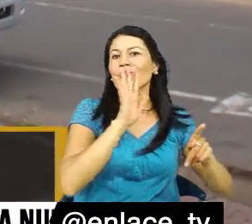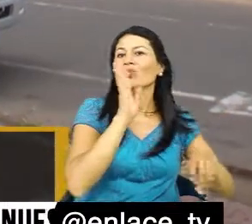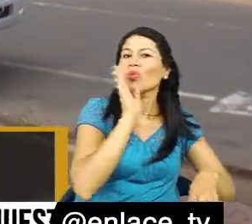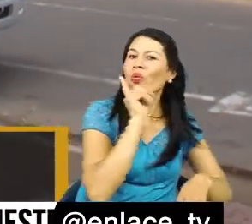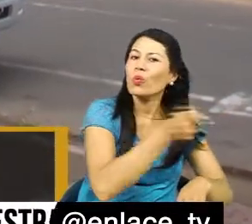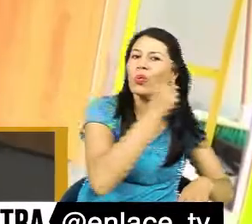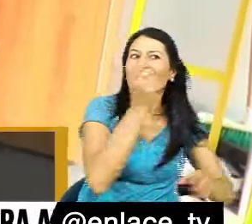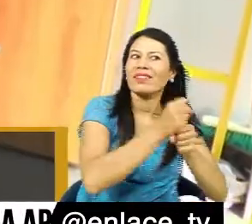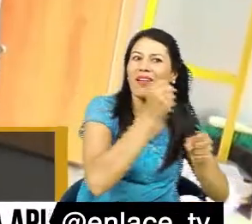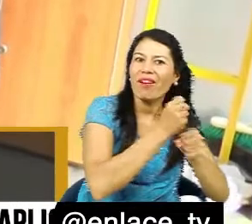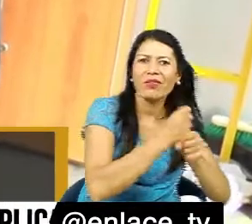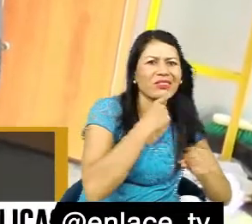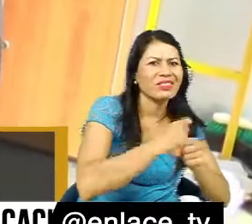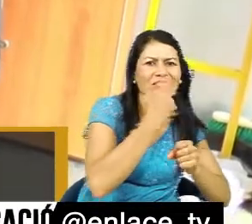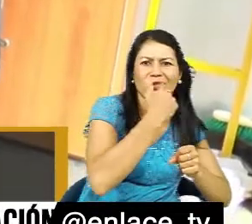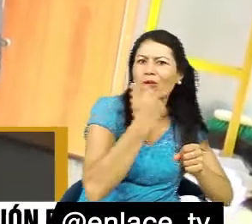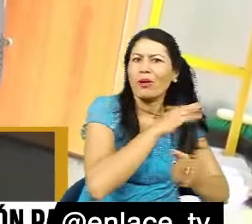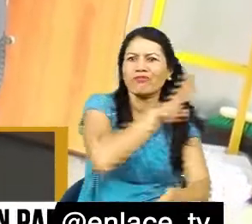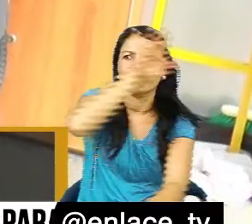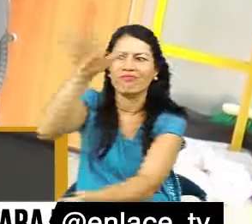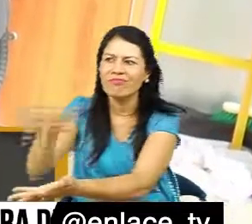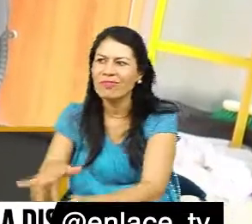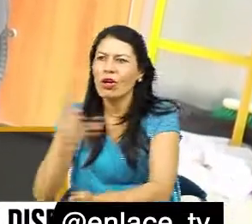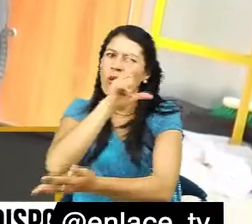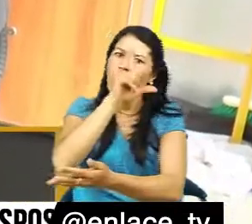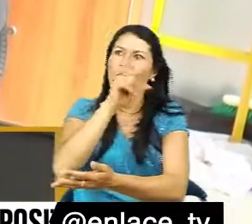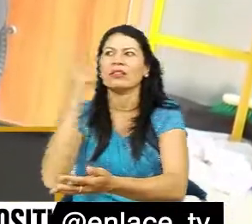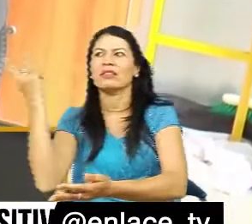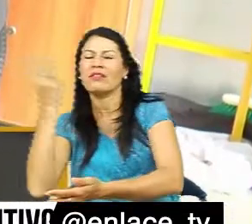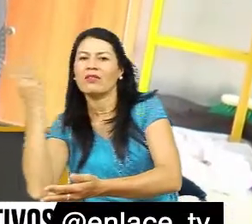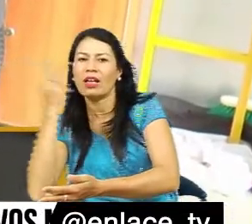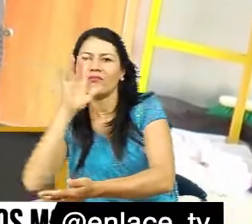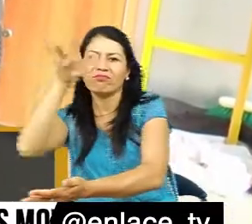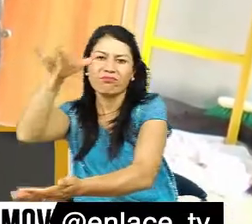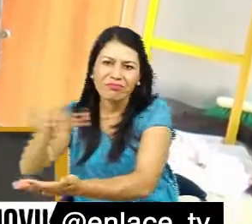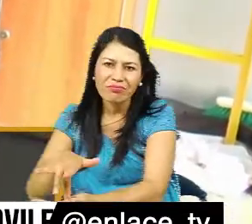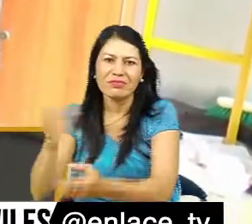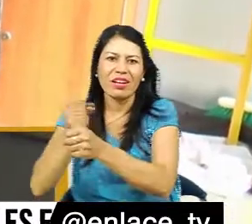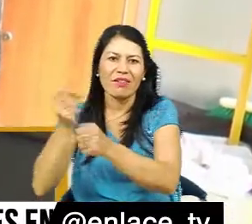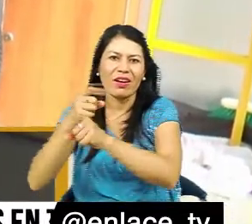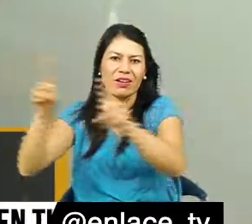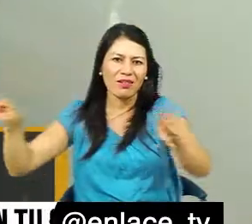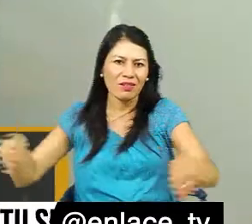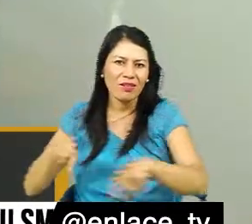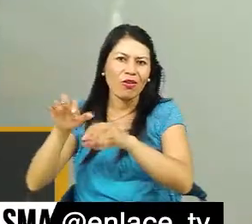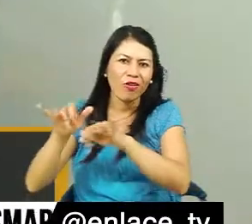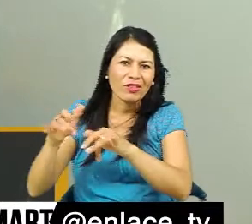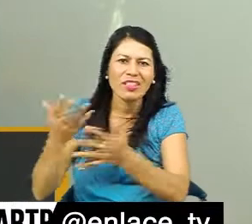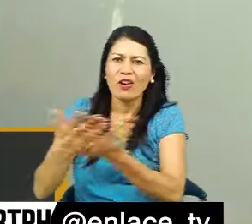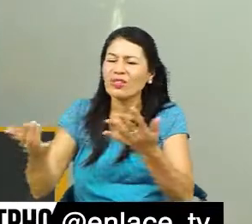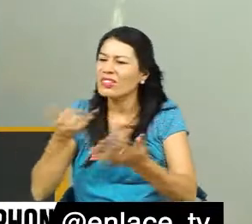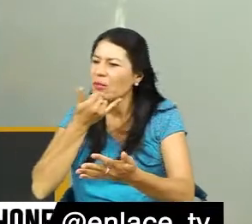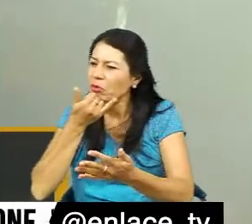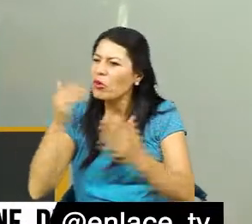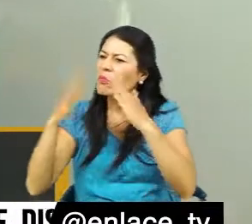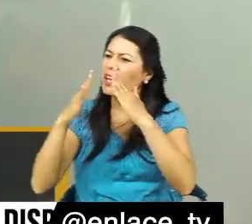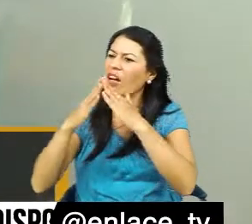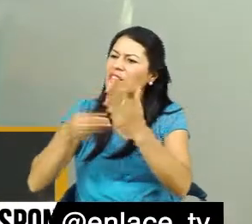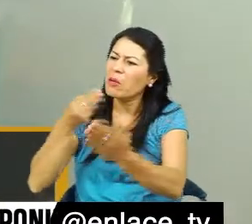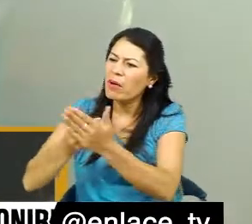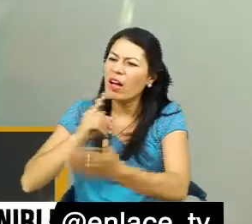acercar de lunes a viernes a las oficinas de la Alcaldía Municipal a averiguar cuál es el estado de su impuesto predial o de